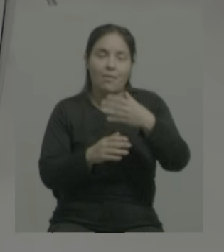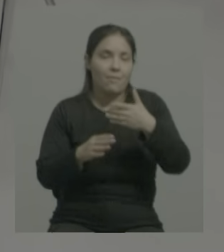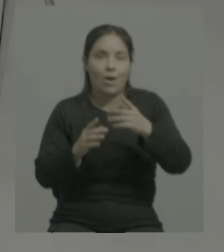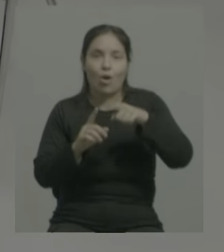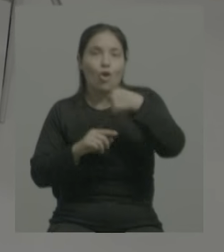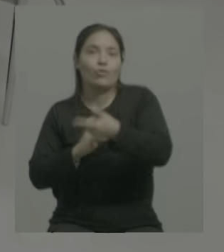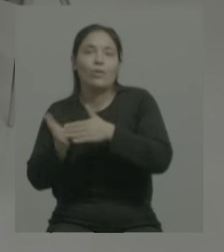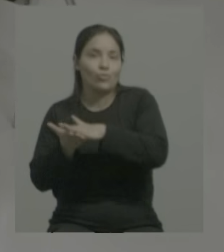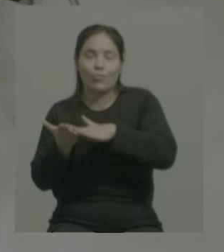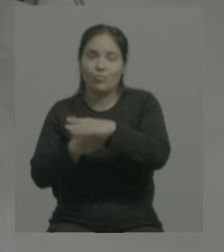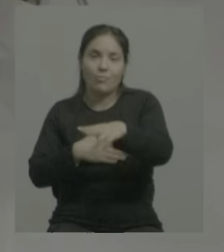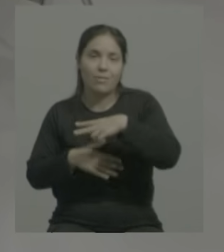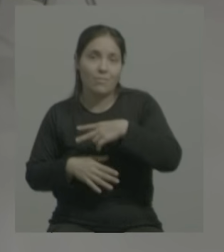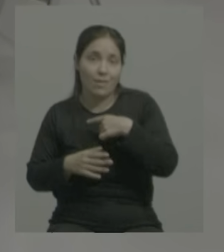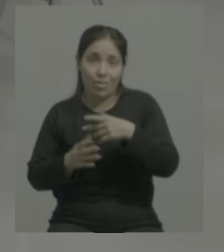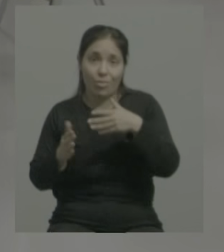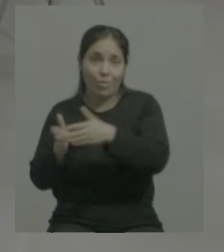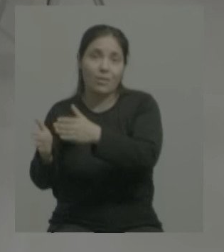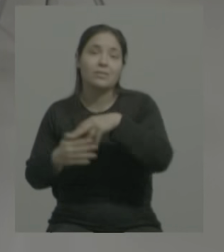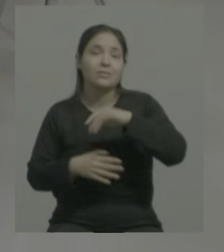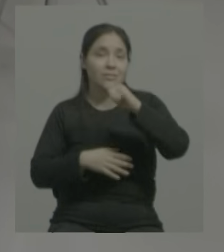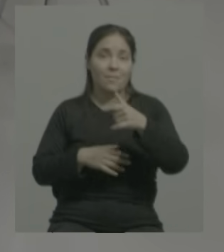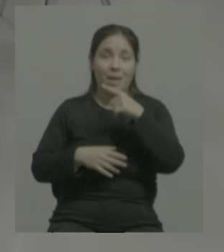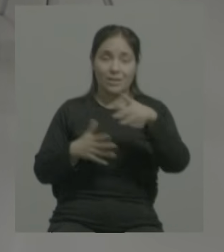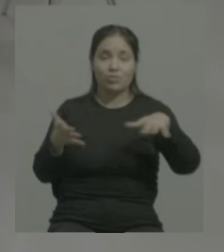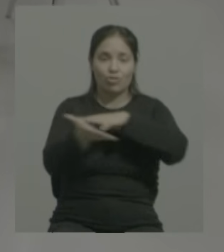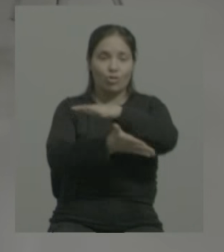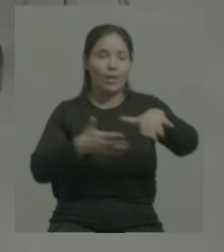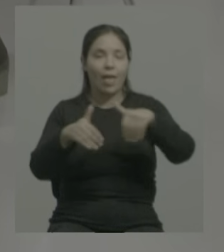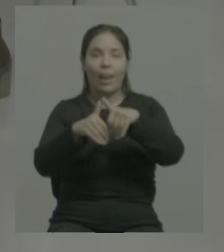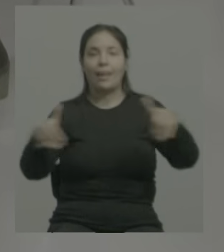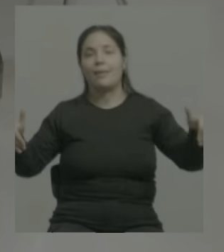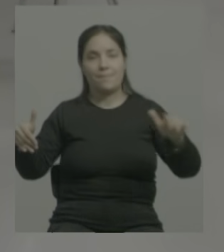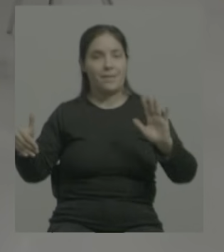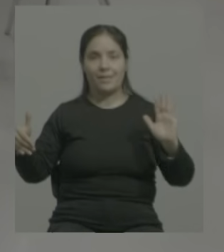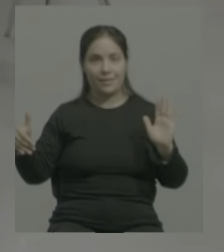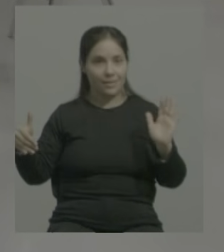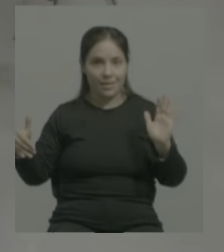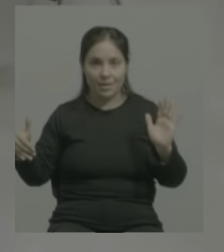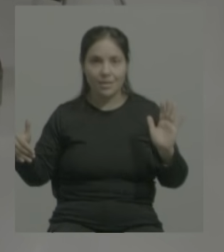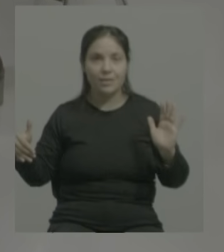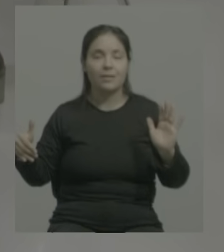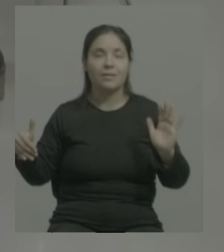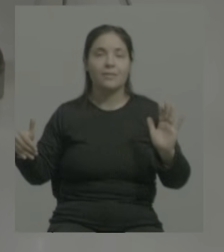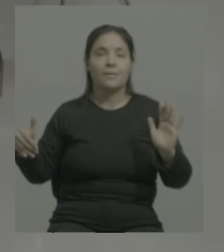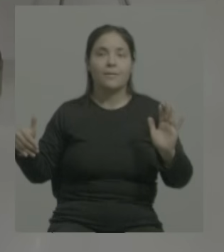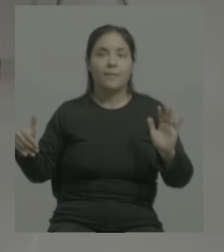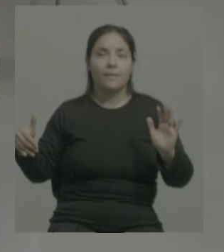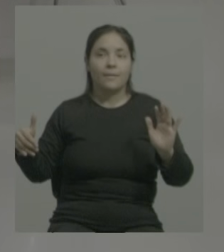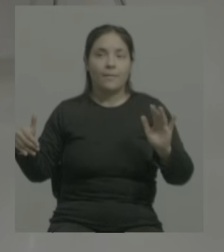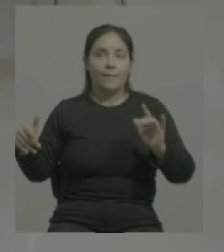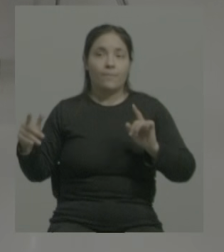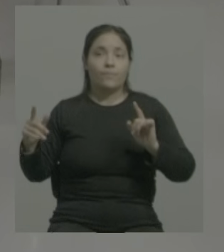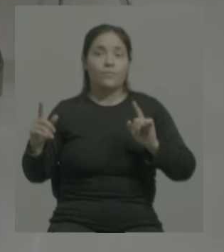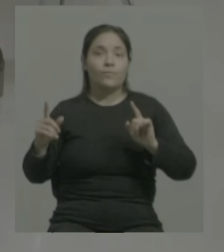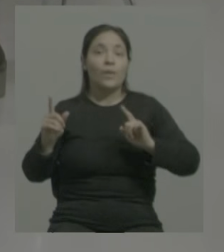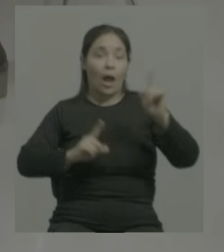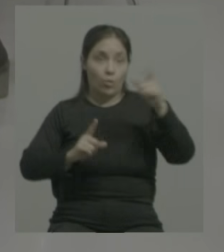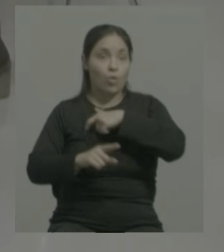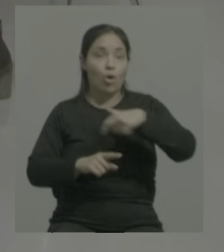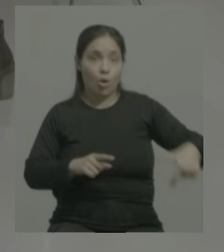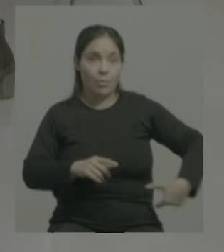que la sociedad trazó el límite y dijo, bien, si bien hay partes que sostienen más a las medidas del gobierno, hay